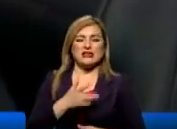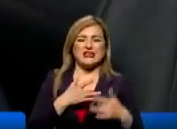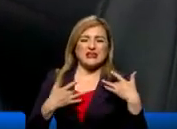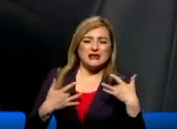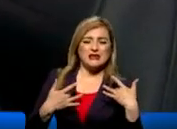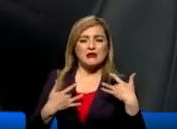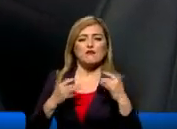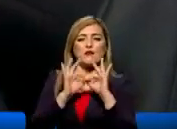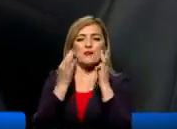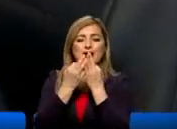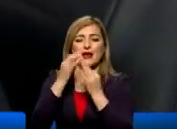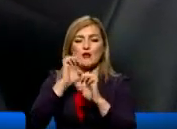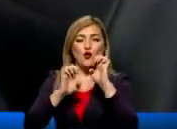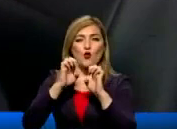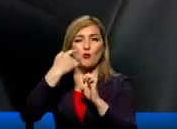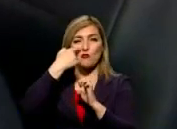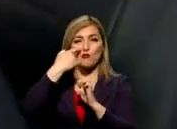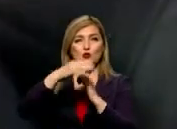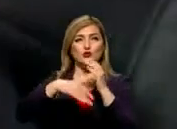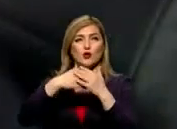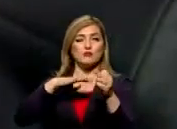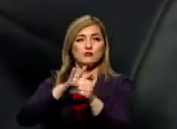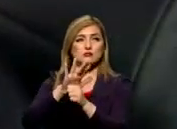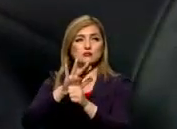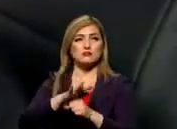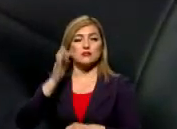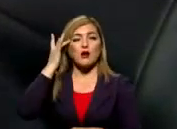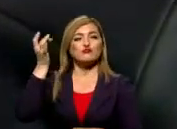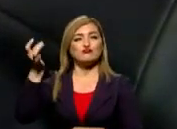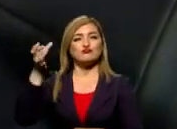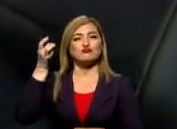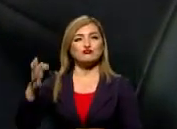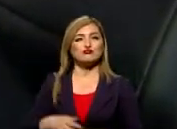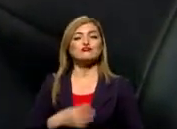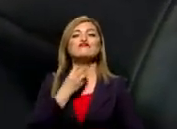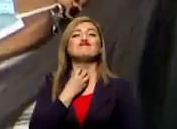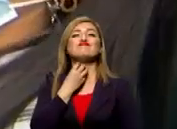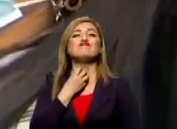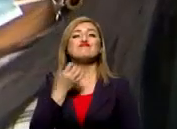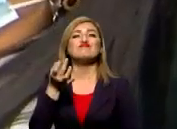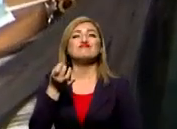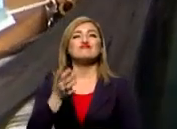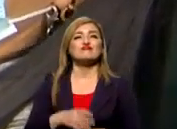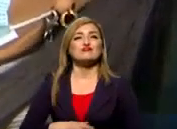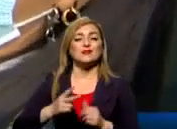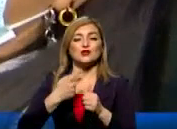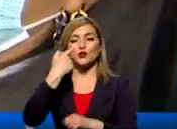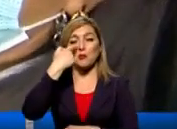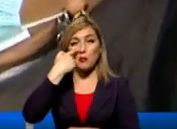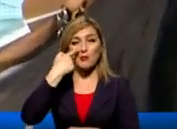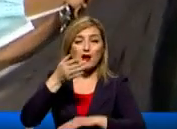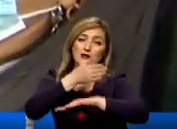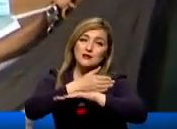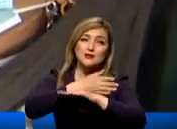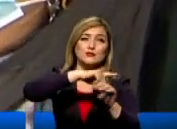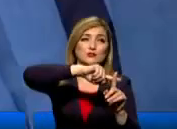familia ya se hizo los exámenes y todos estamos con COVID. Tengo dolor de cabeza y dolor de garganta. Esta es mi segunda prueba porque ya me hice una